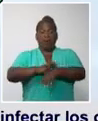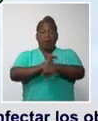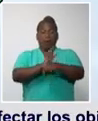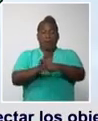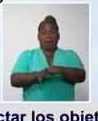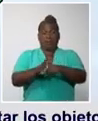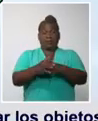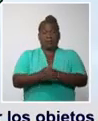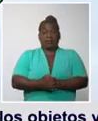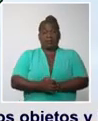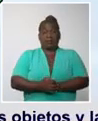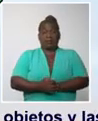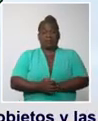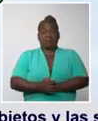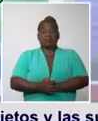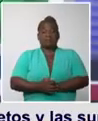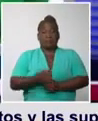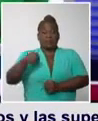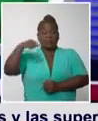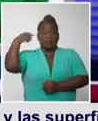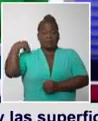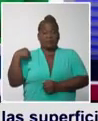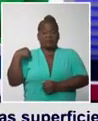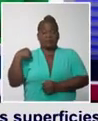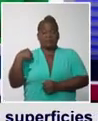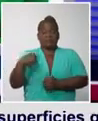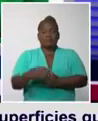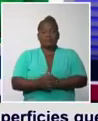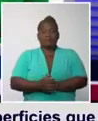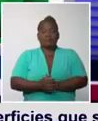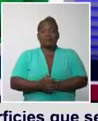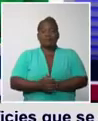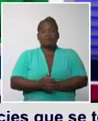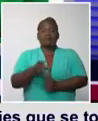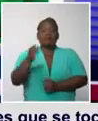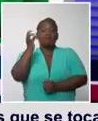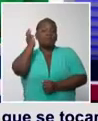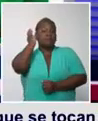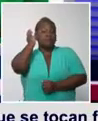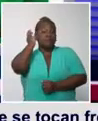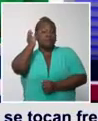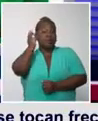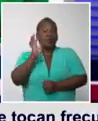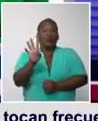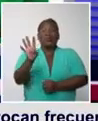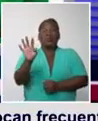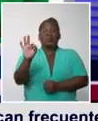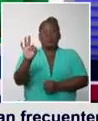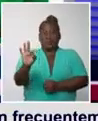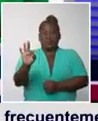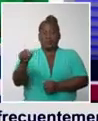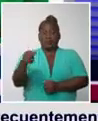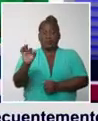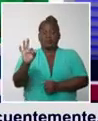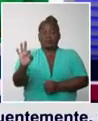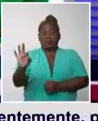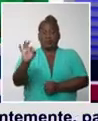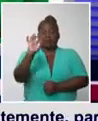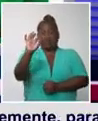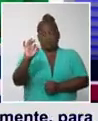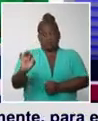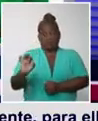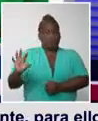COVID en el día de ayer. El sexo femenino con el 48,8% de todos